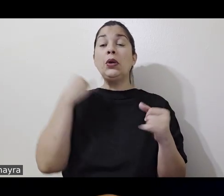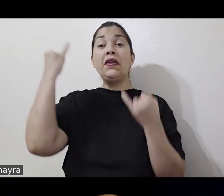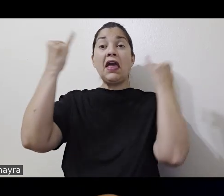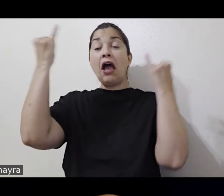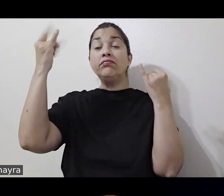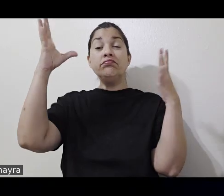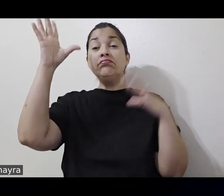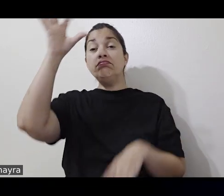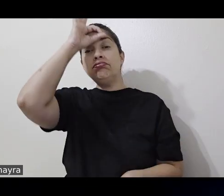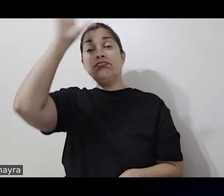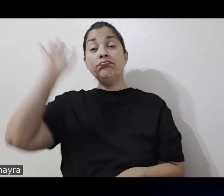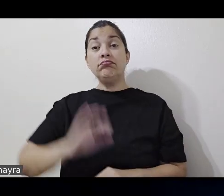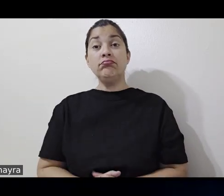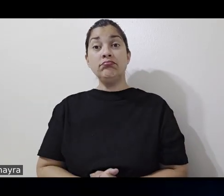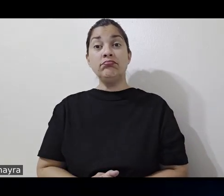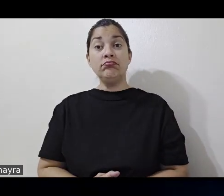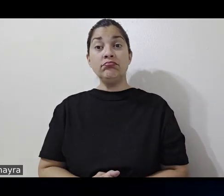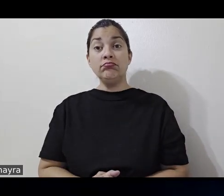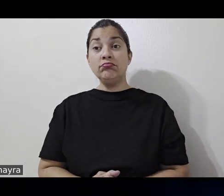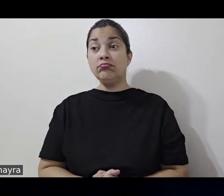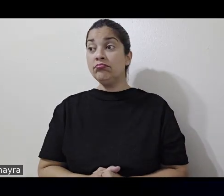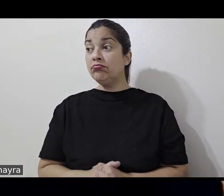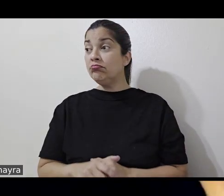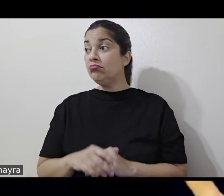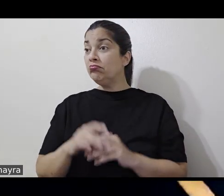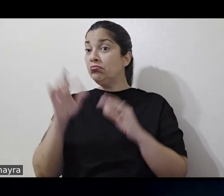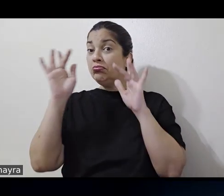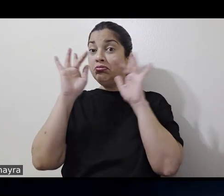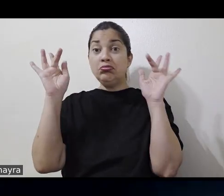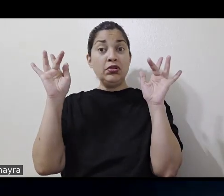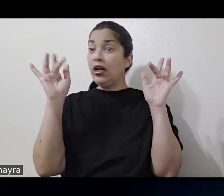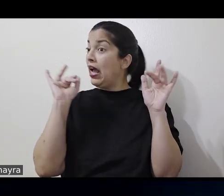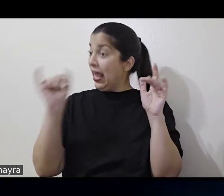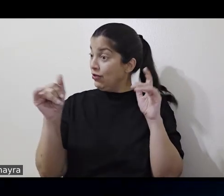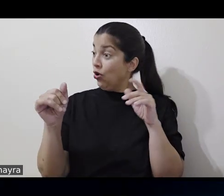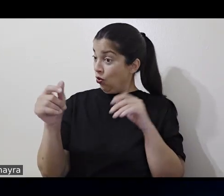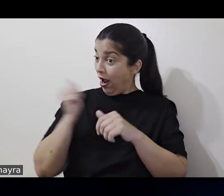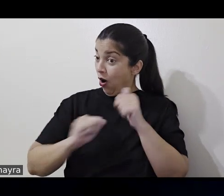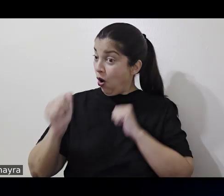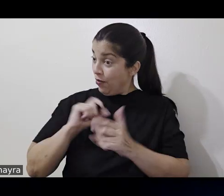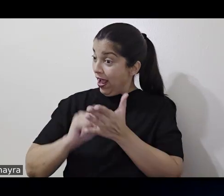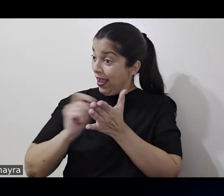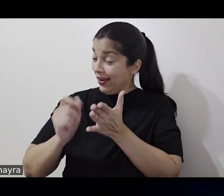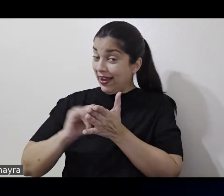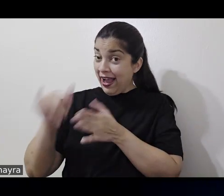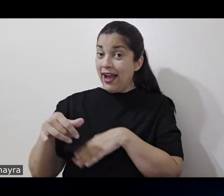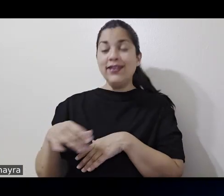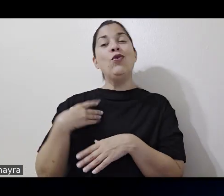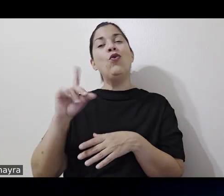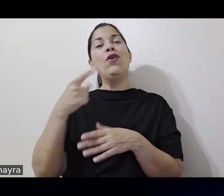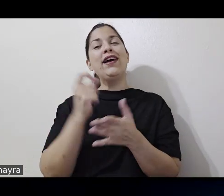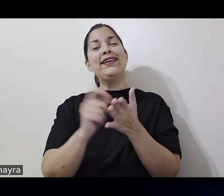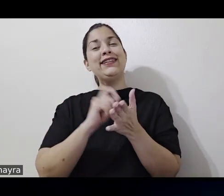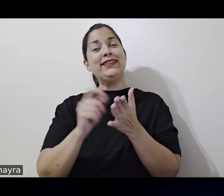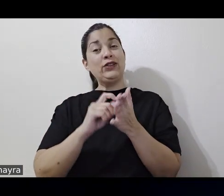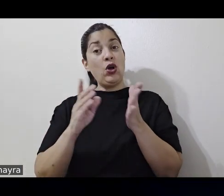ideas. Es otro cuento. Y eso me dijo, eso es una obra, loco, escríbela. Porque era un escritor que se